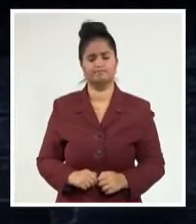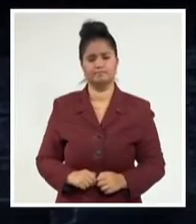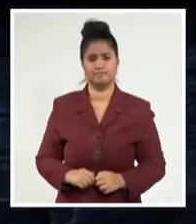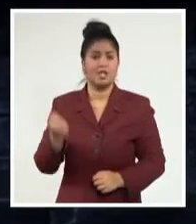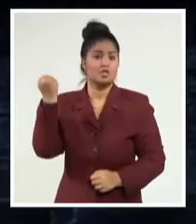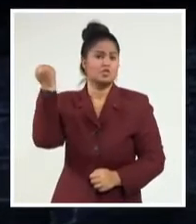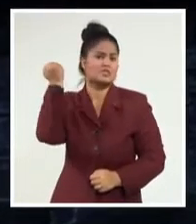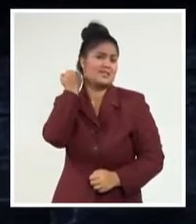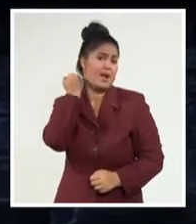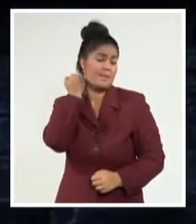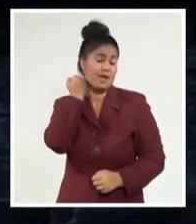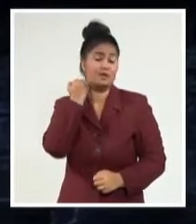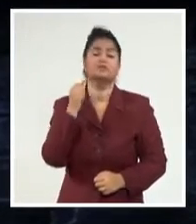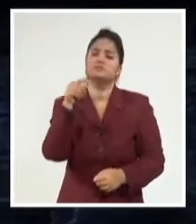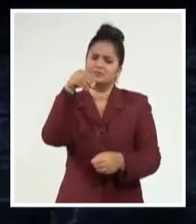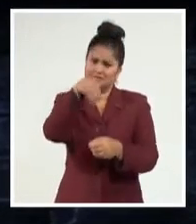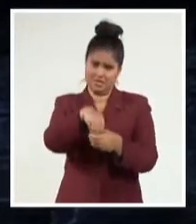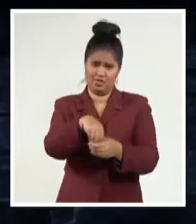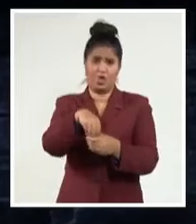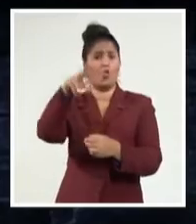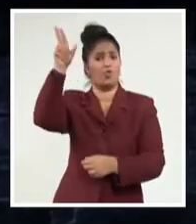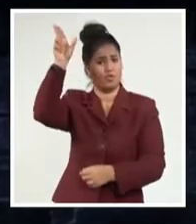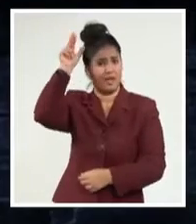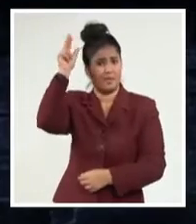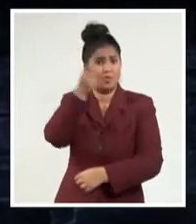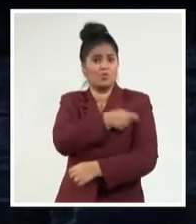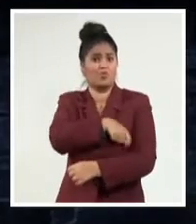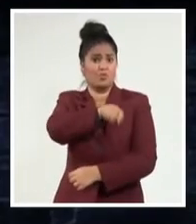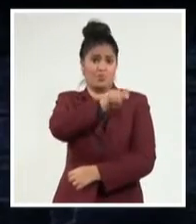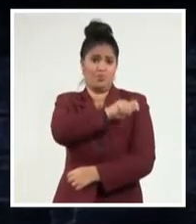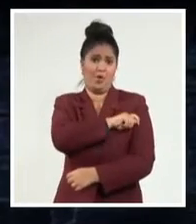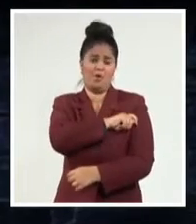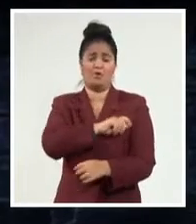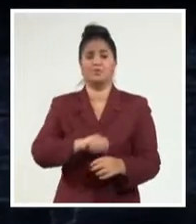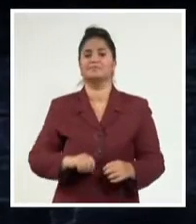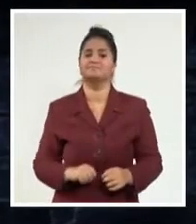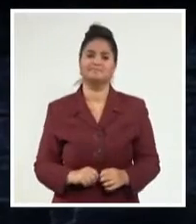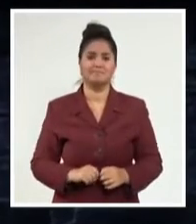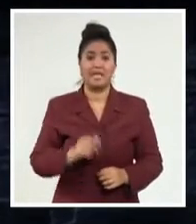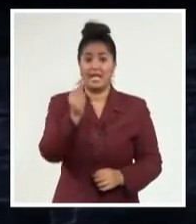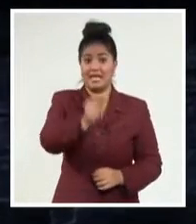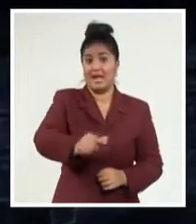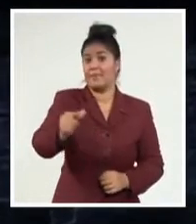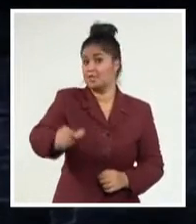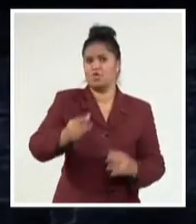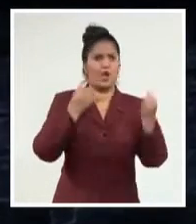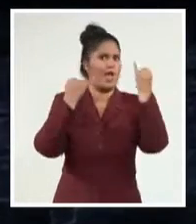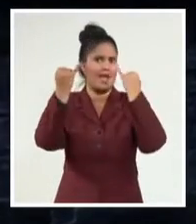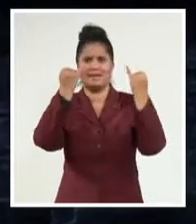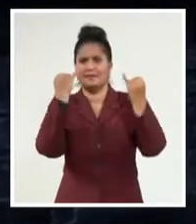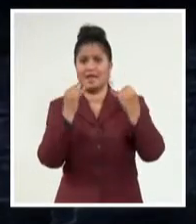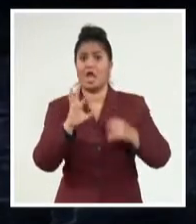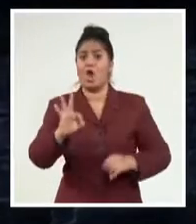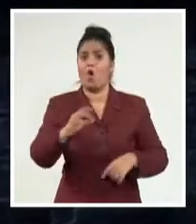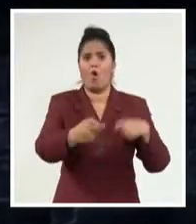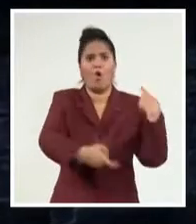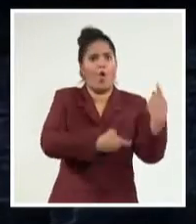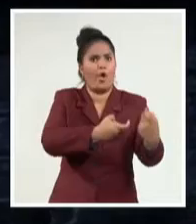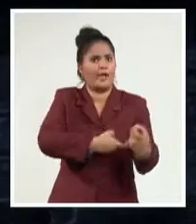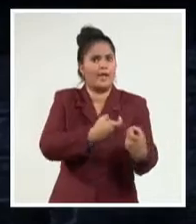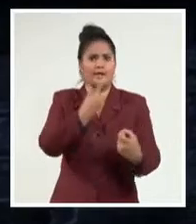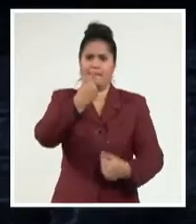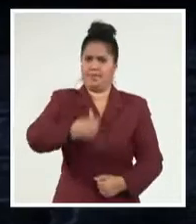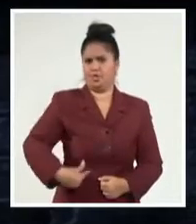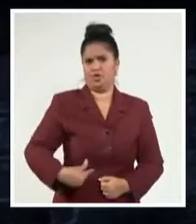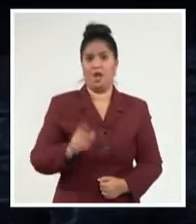sucias de la política peruana. Y se vuelve una cacería de brujas con fines electoreros o por intereses o guerras personales y no por